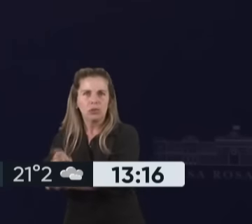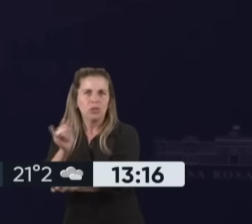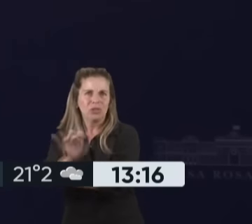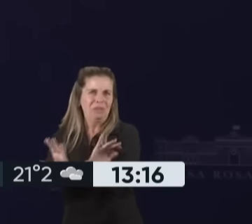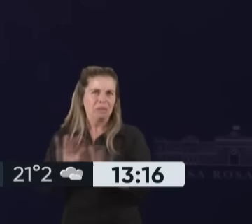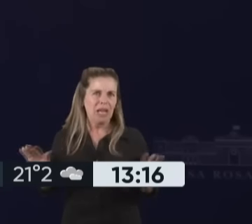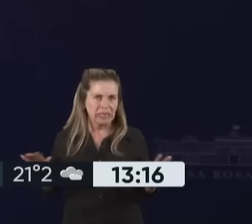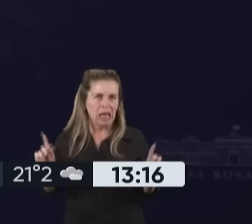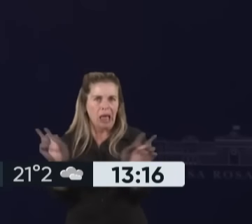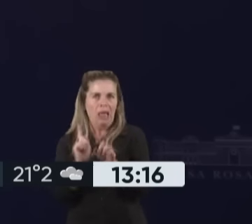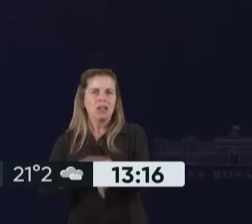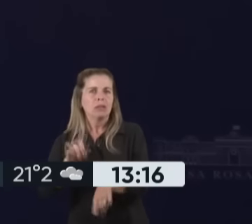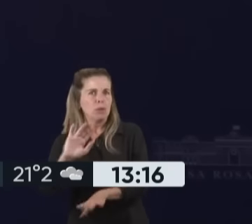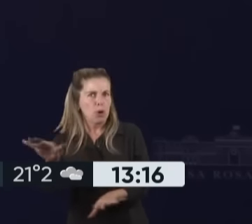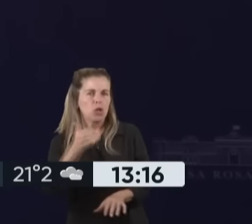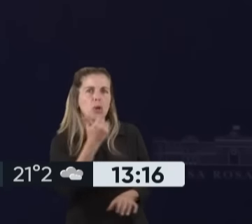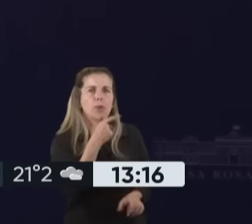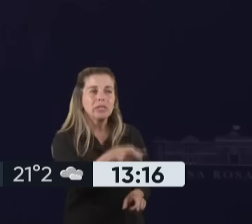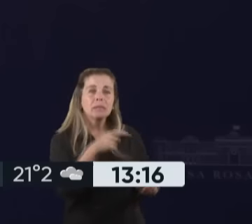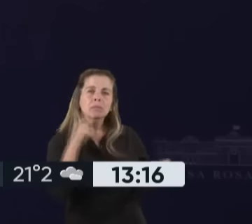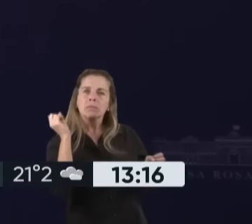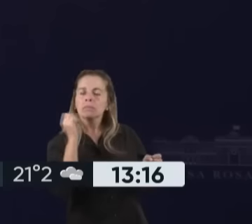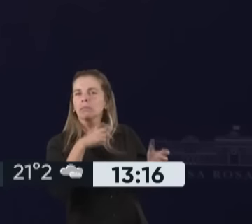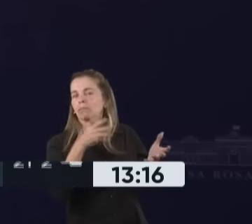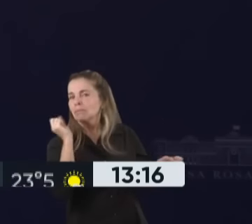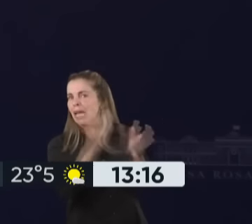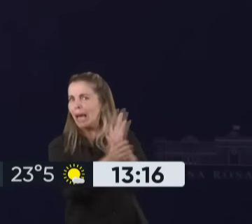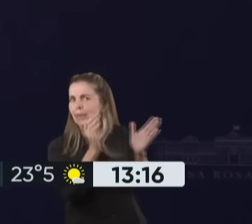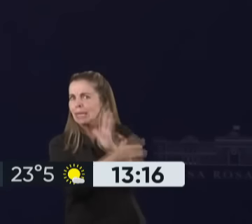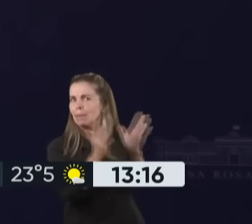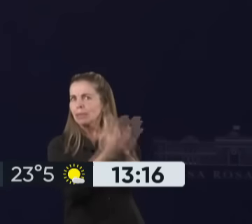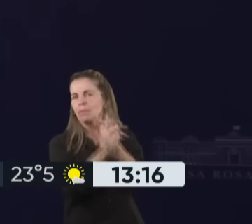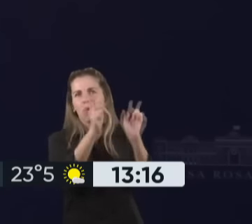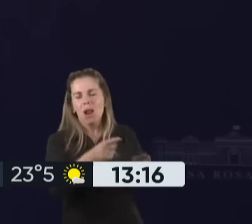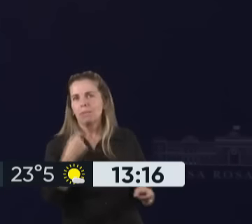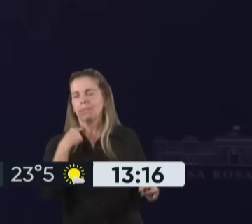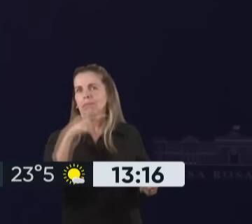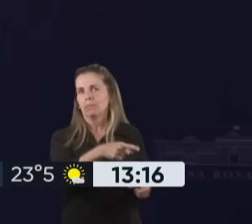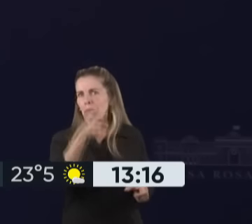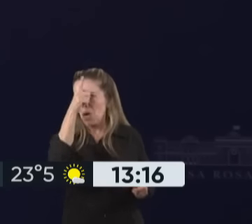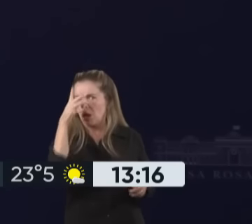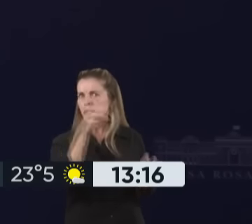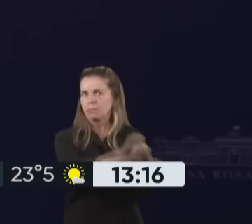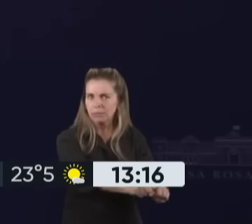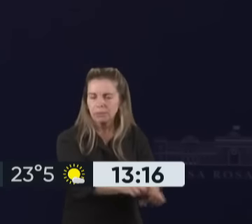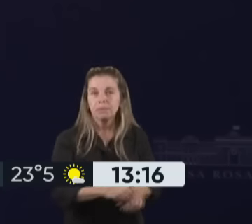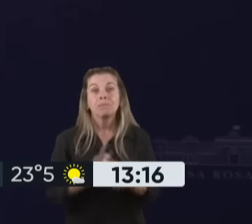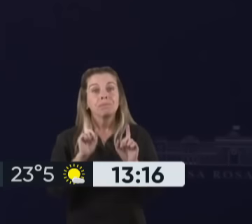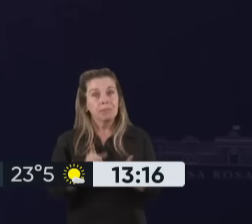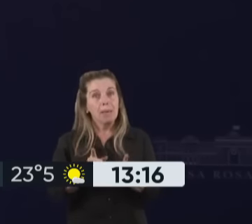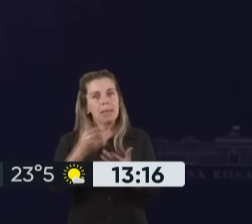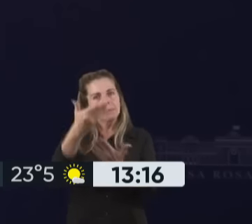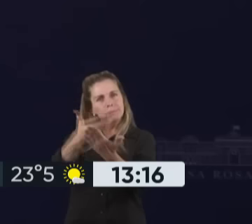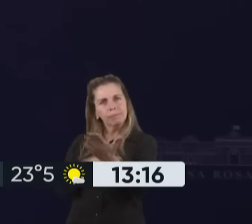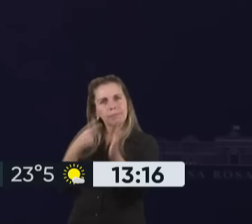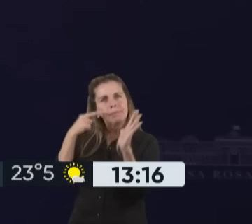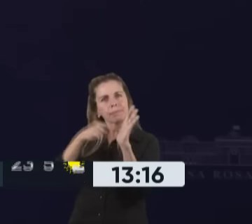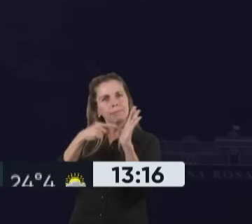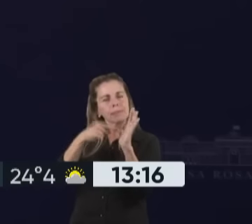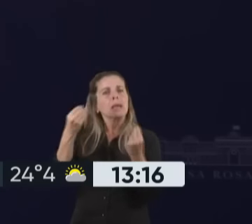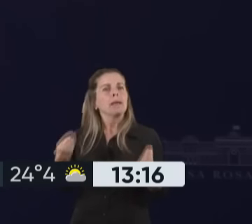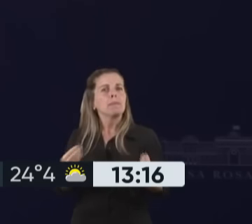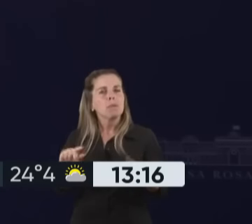no importa cuántos se escondan, serán perseguidos de por vida. También la reforma del Código prevé un castigo mayor para aquellos políticos que